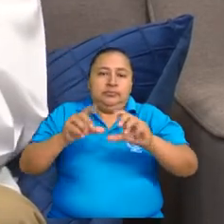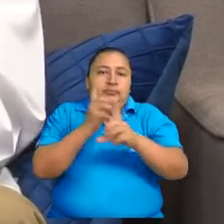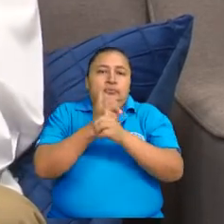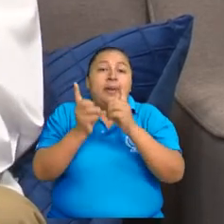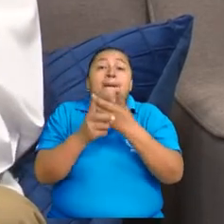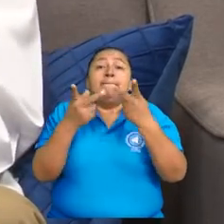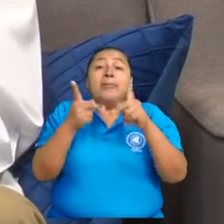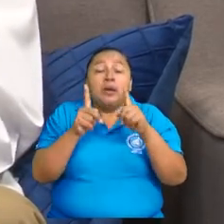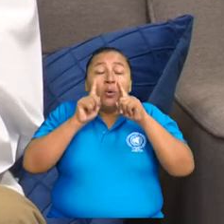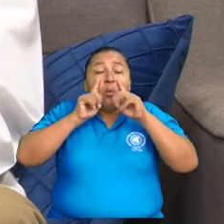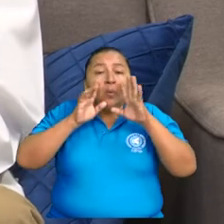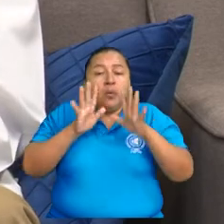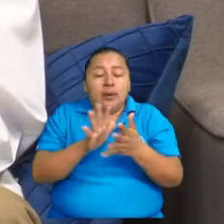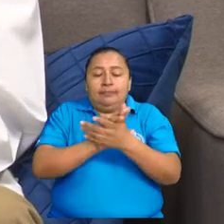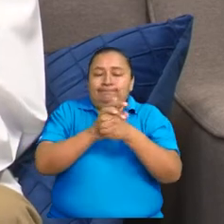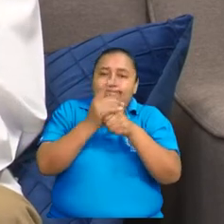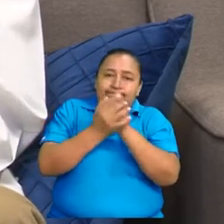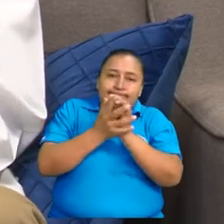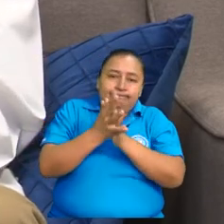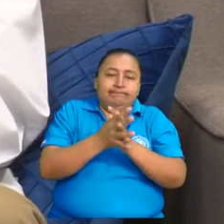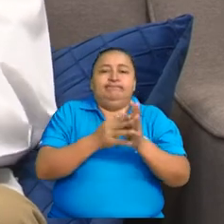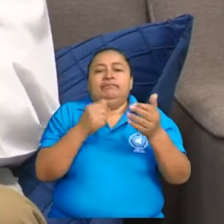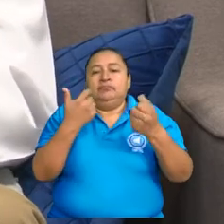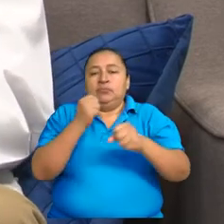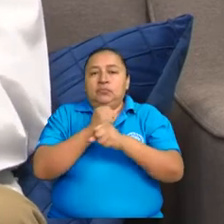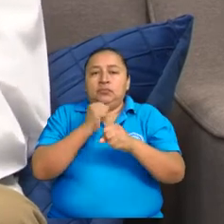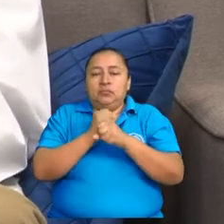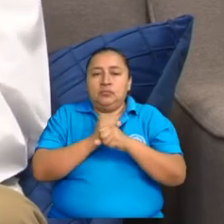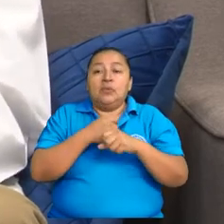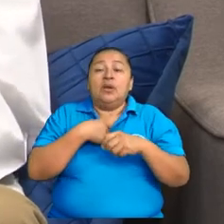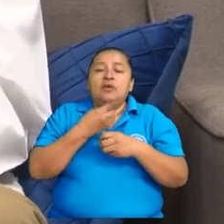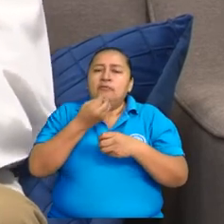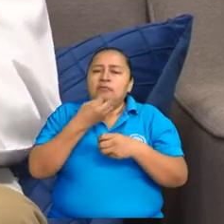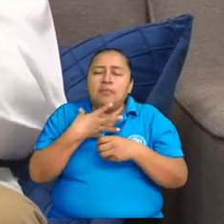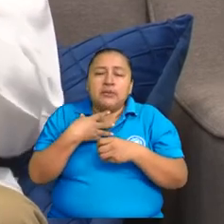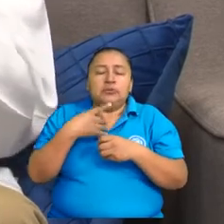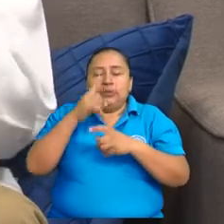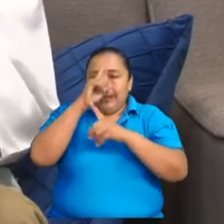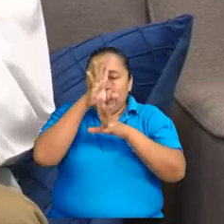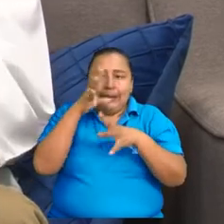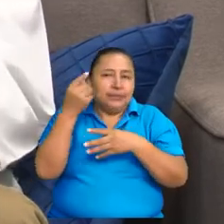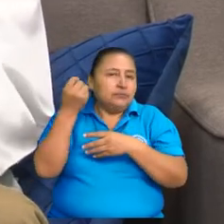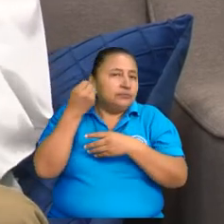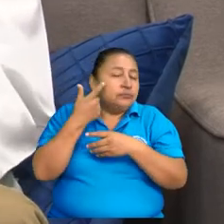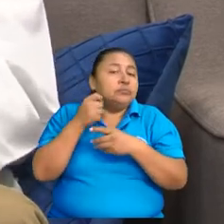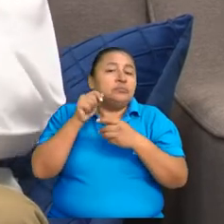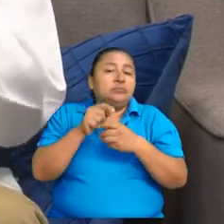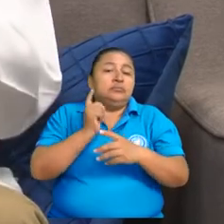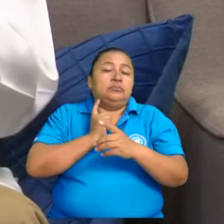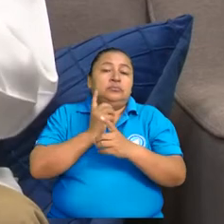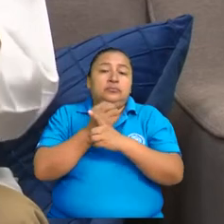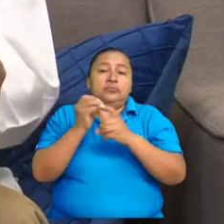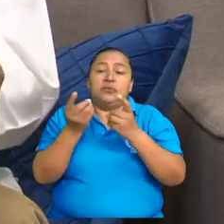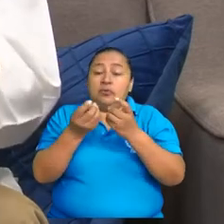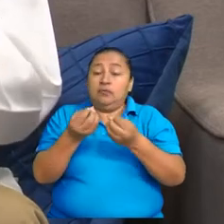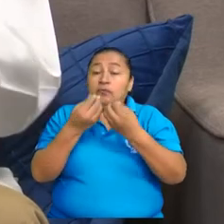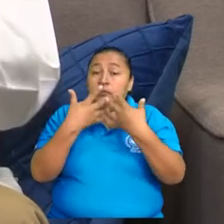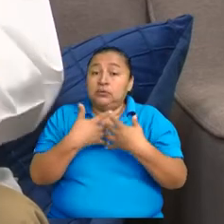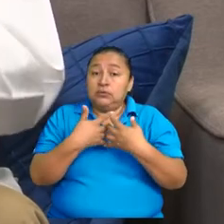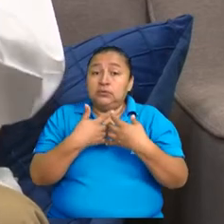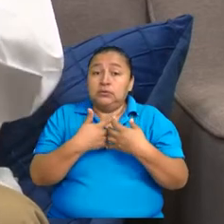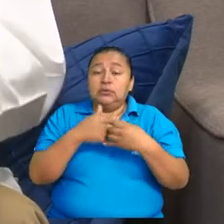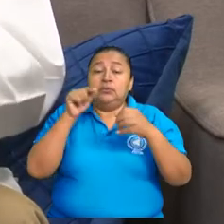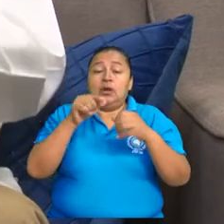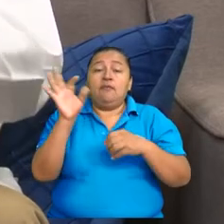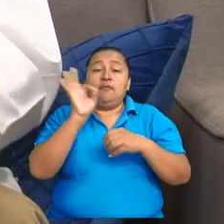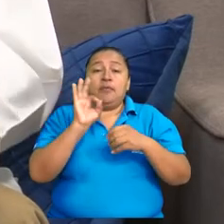las medidas preventivas que corresponden, de estar informado siempre de nuestros